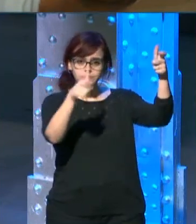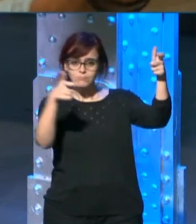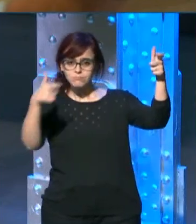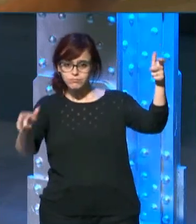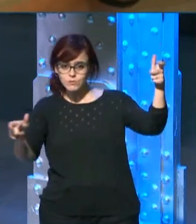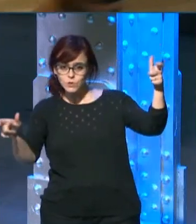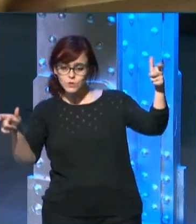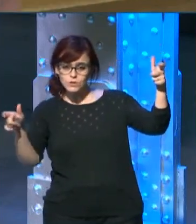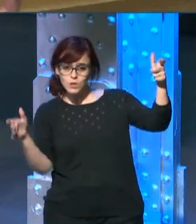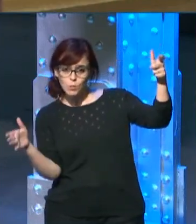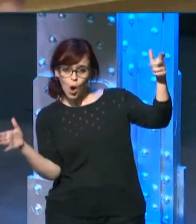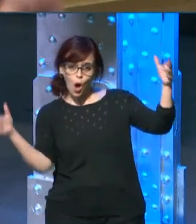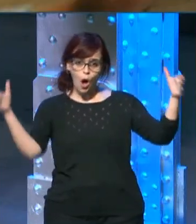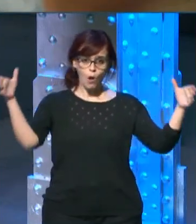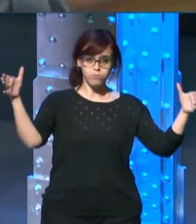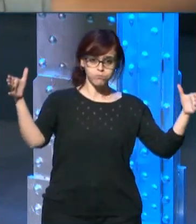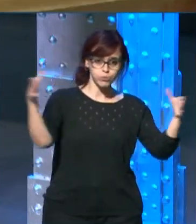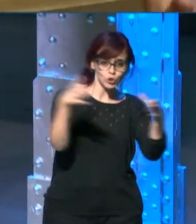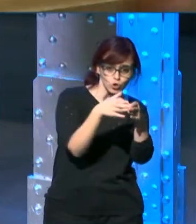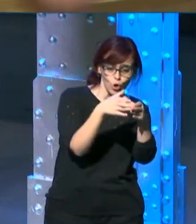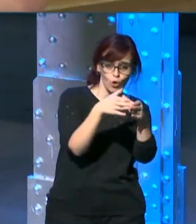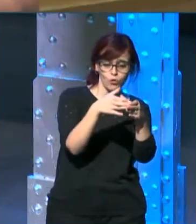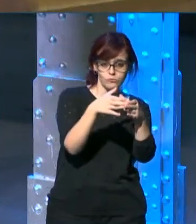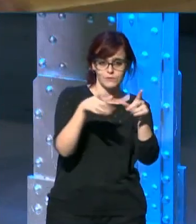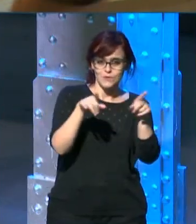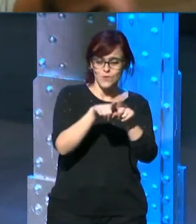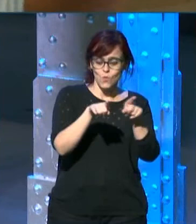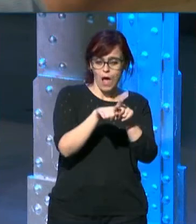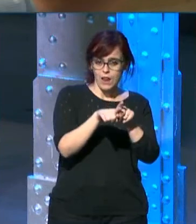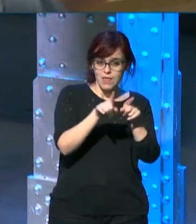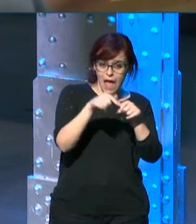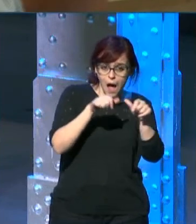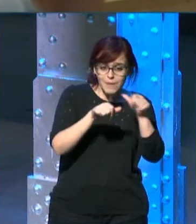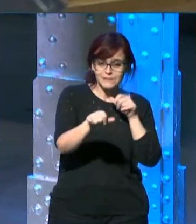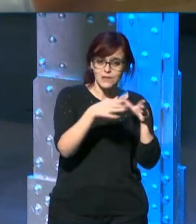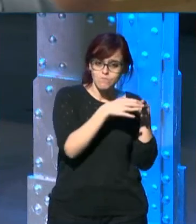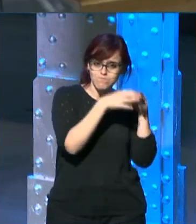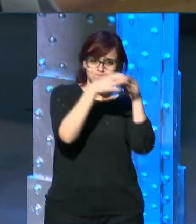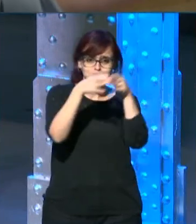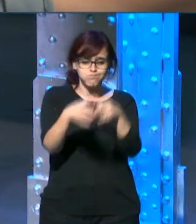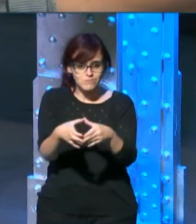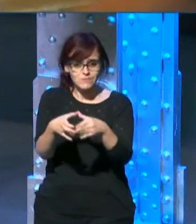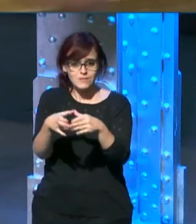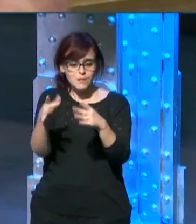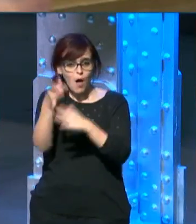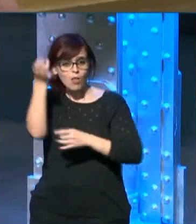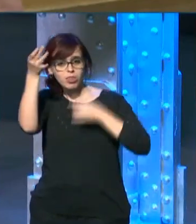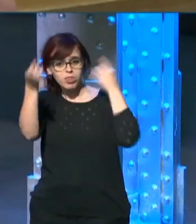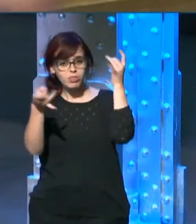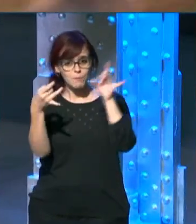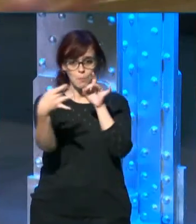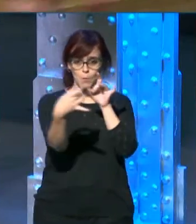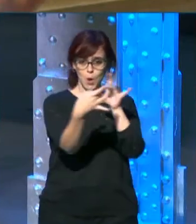un equipo y aislarles, y es un camino de solo ida. O sea, ya trabajar en métodos ágiles en forma iterativa.